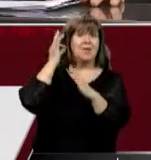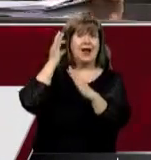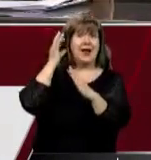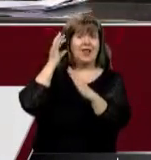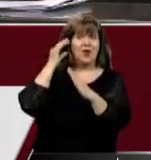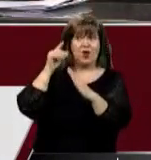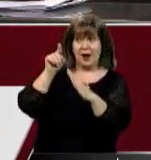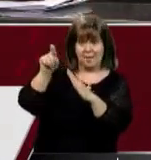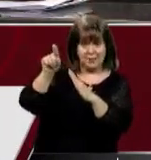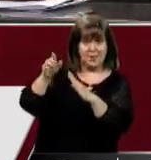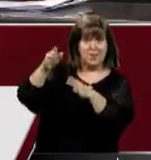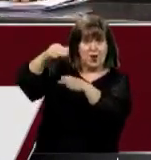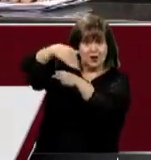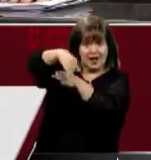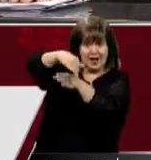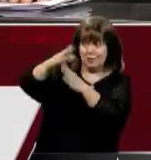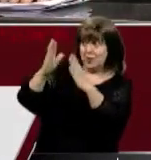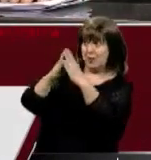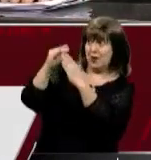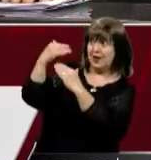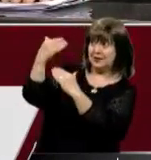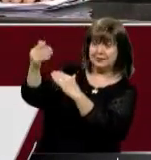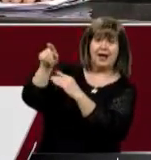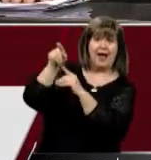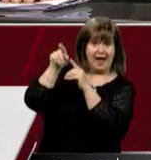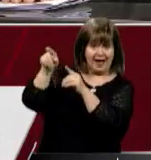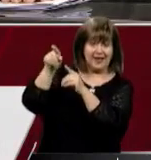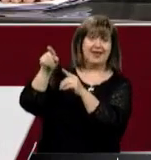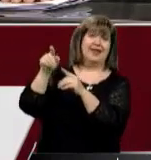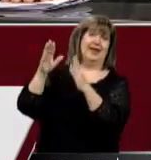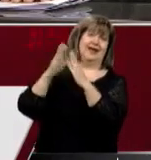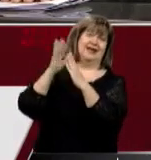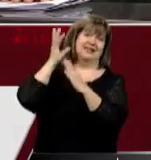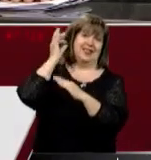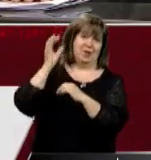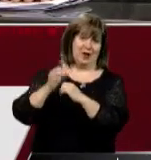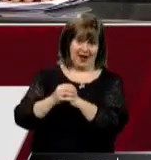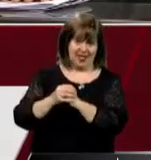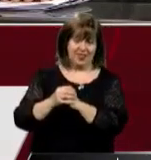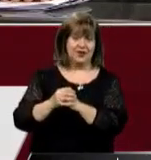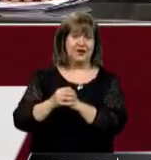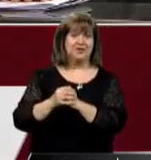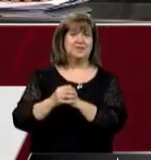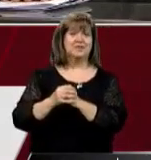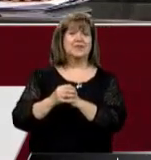Maradona, también. Vuole sapere noi dove andiamo a festeggiare. Y nosotros